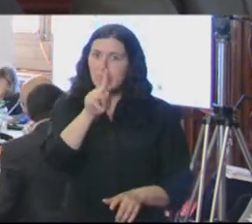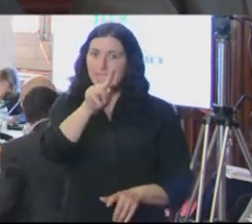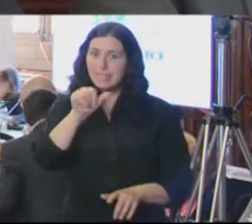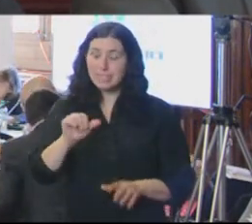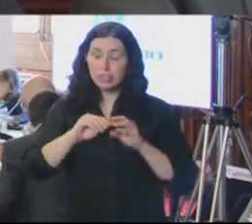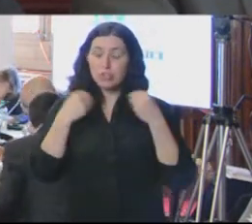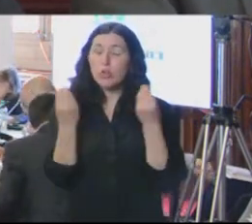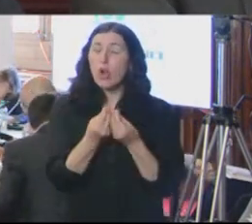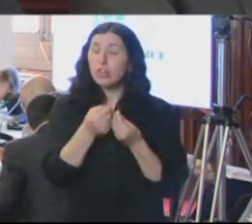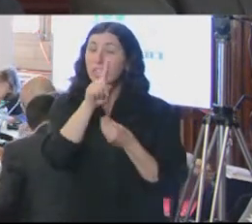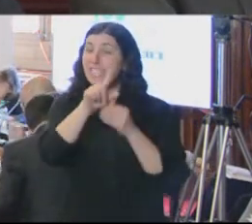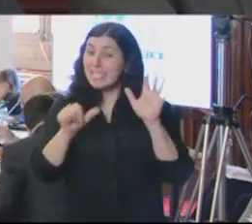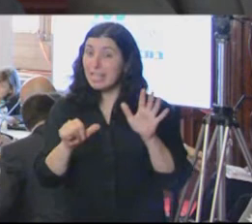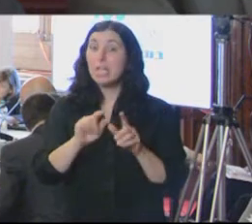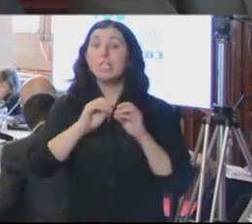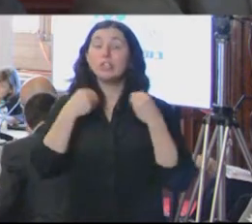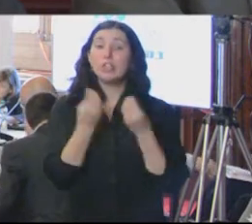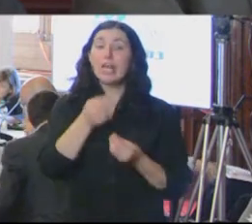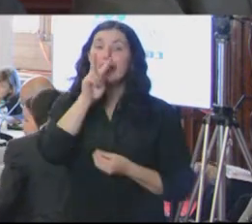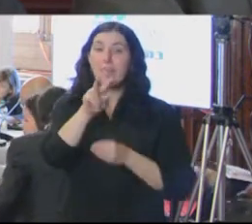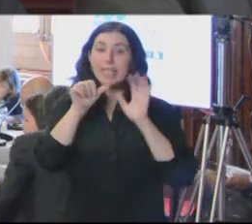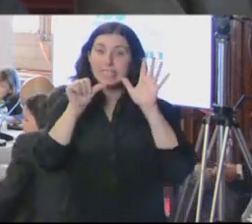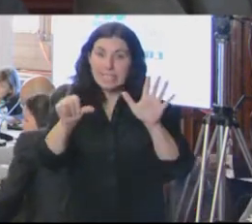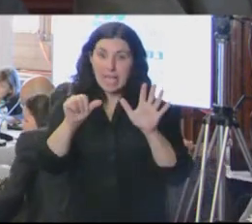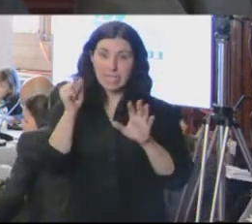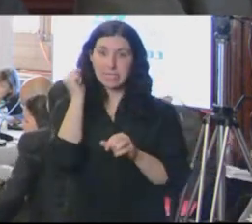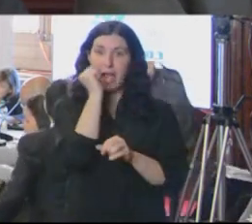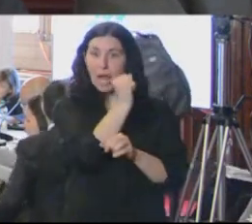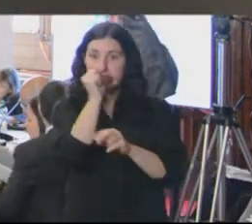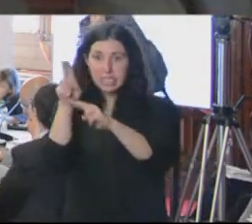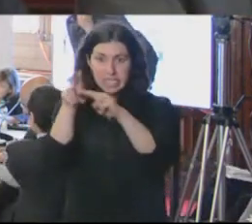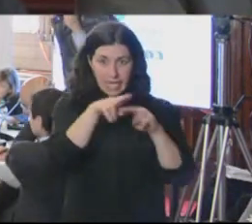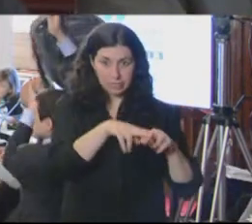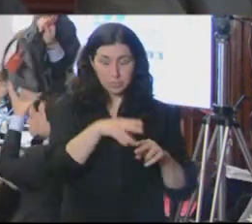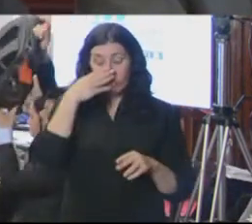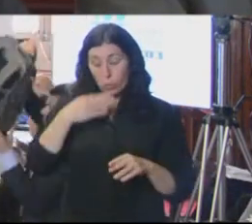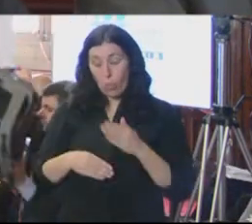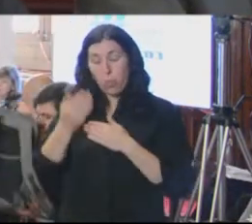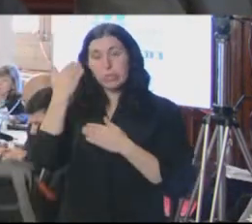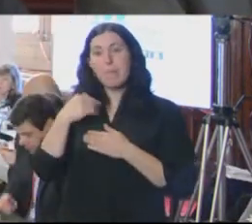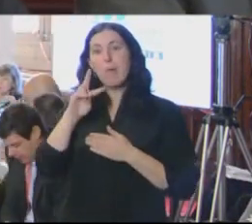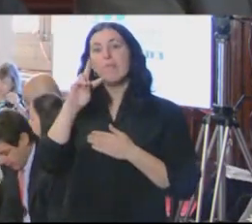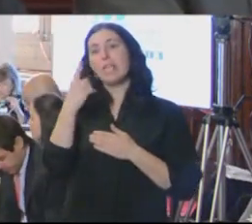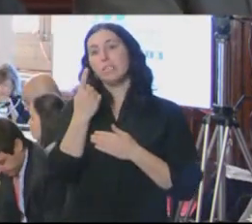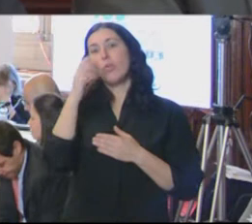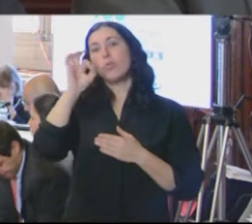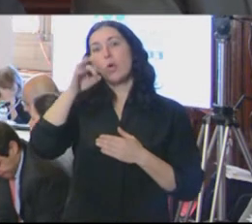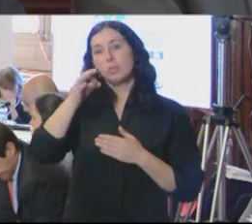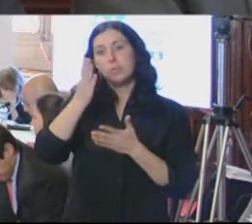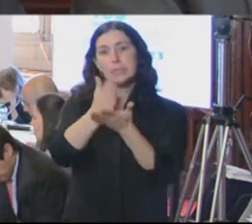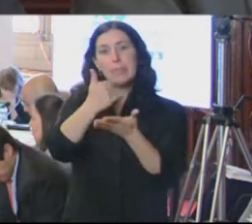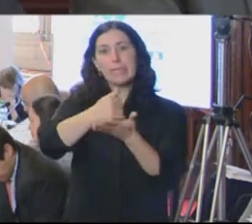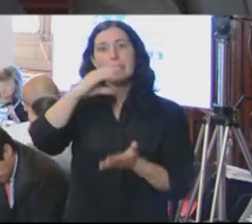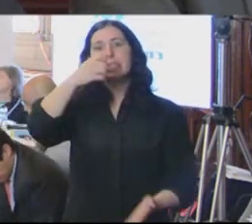último ocurrido el 21 de octubre en el departamento de Cauca, en contra del señor Henry Meneses Ruiz.